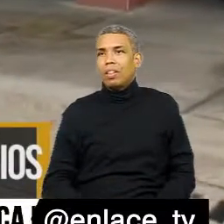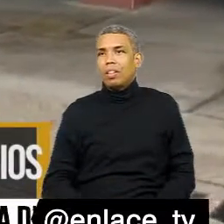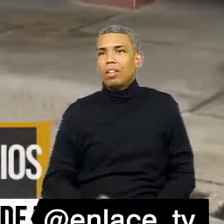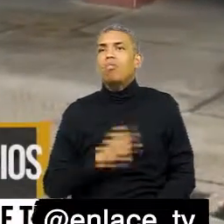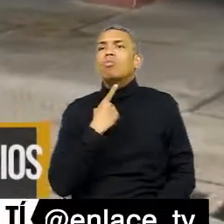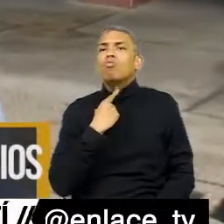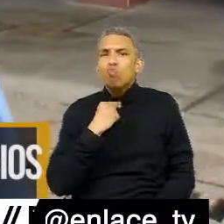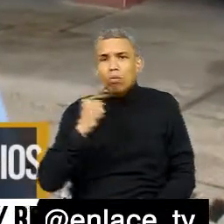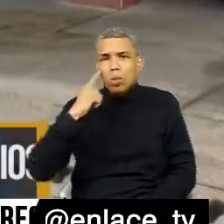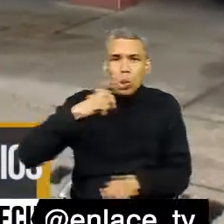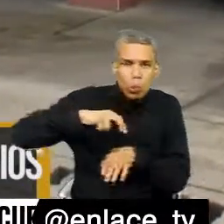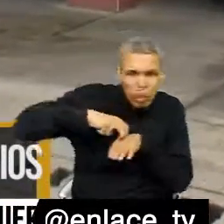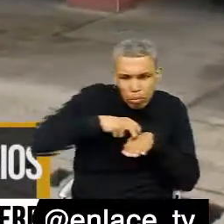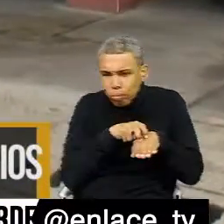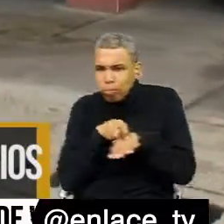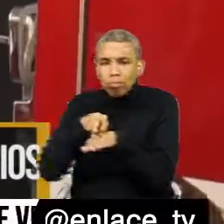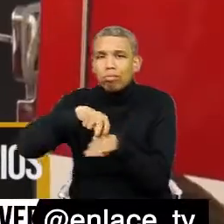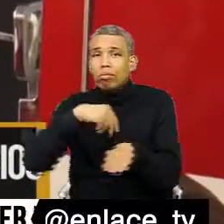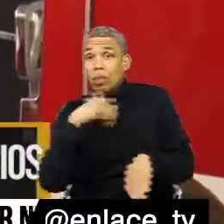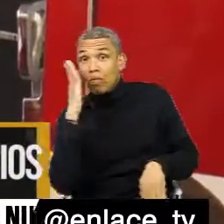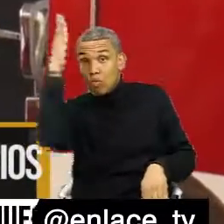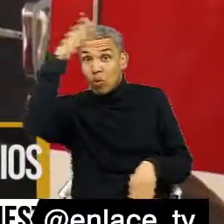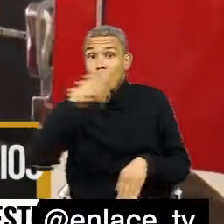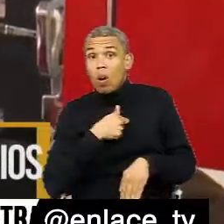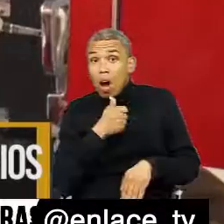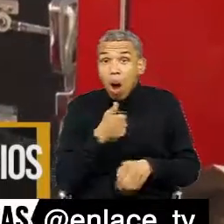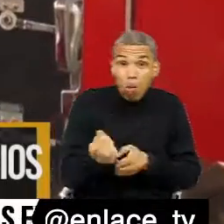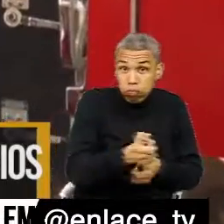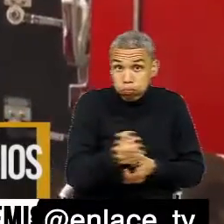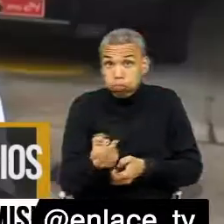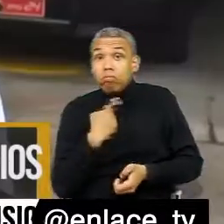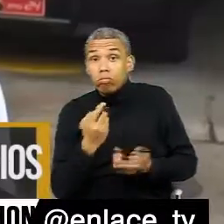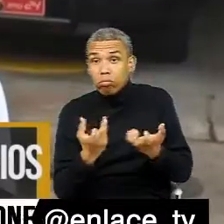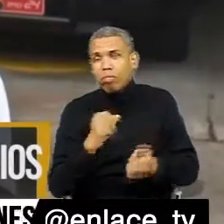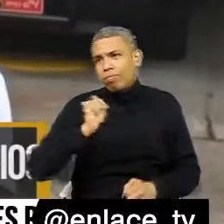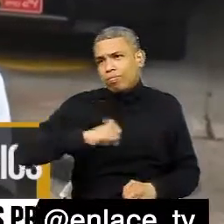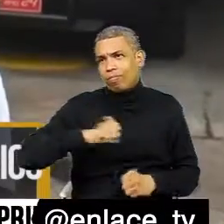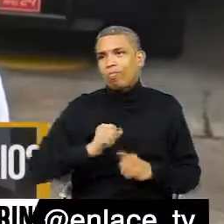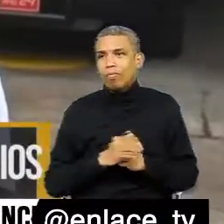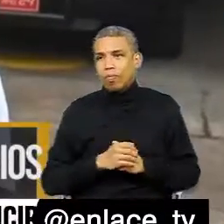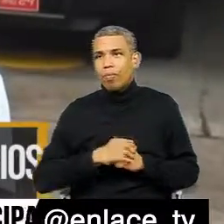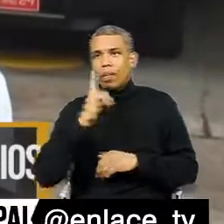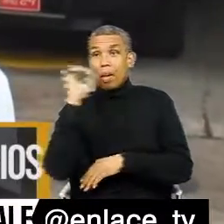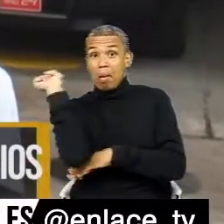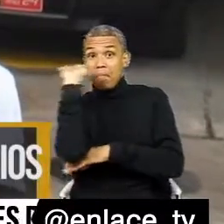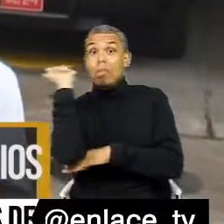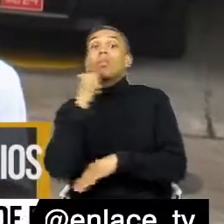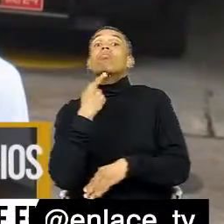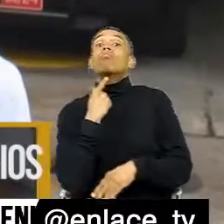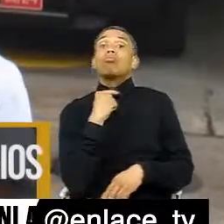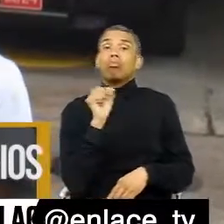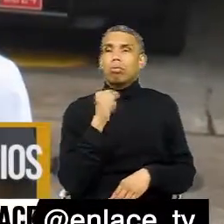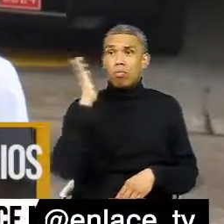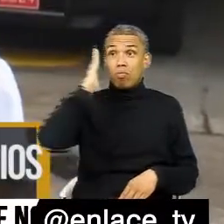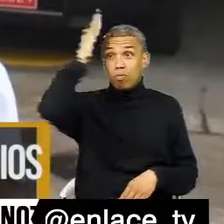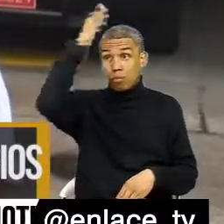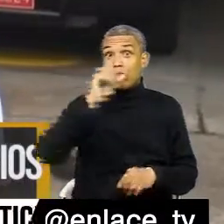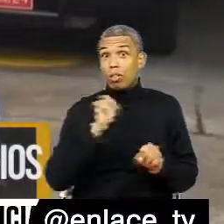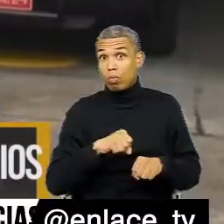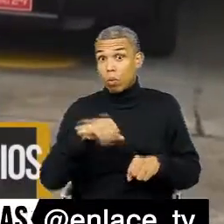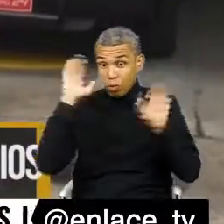paseo. ¿Sí? Sí. ¿Te gustaría ser bombero? Sí. El paseo en el camión de bomberos. ¿Te gustaría ser bombero más adelante?